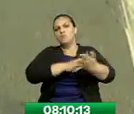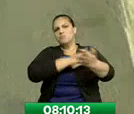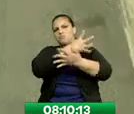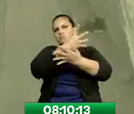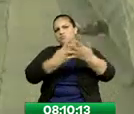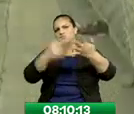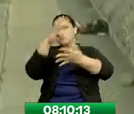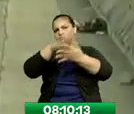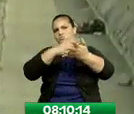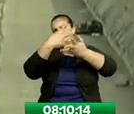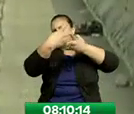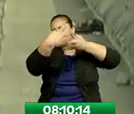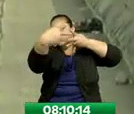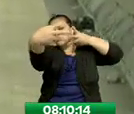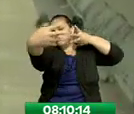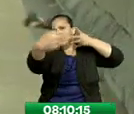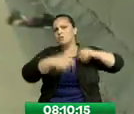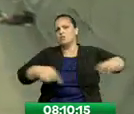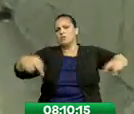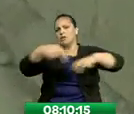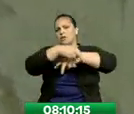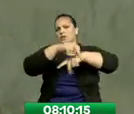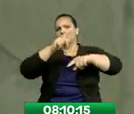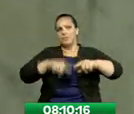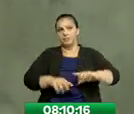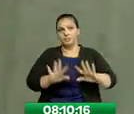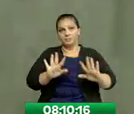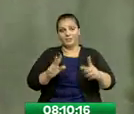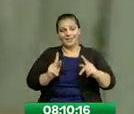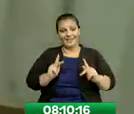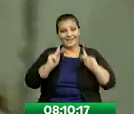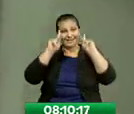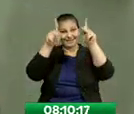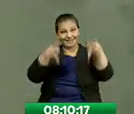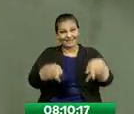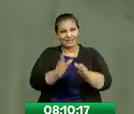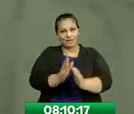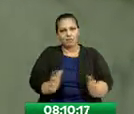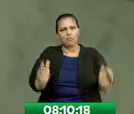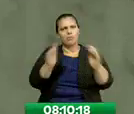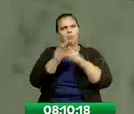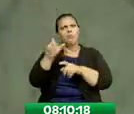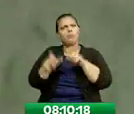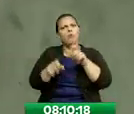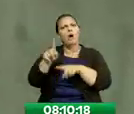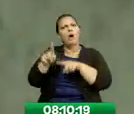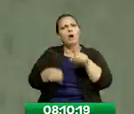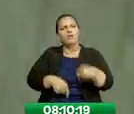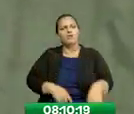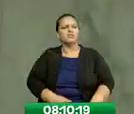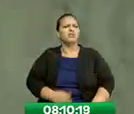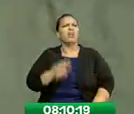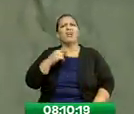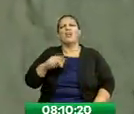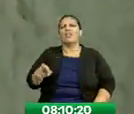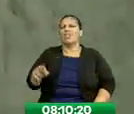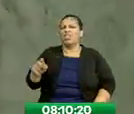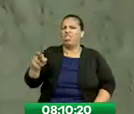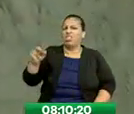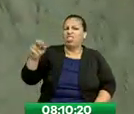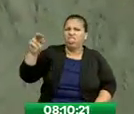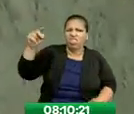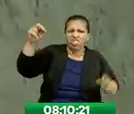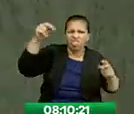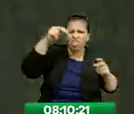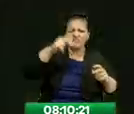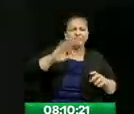puntos. Justo en el sector de la isla Trinitaria sur de Guayaquil, malos ciudadanos han procedido a mover los muros jersey de hormigón